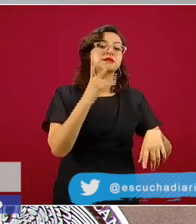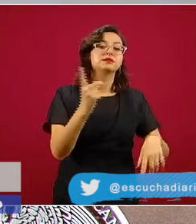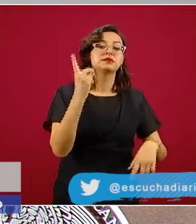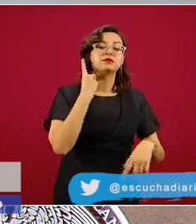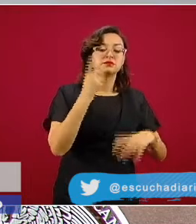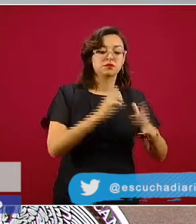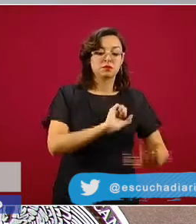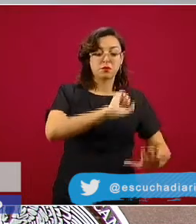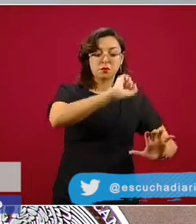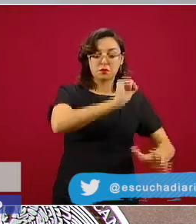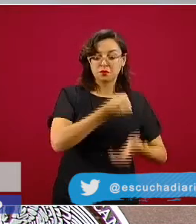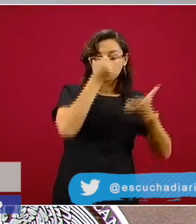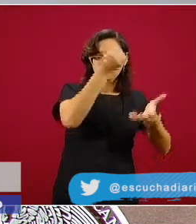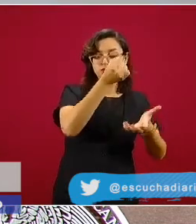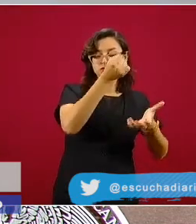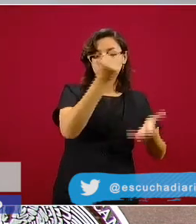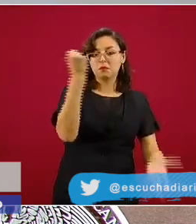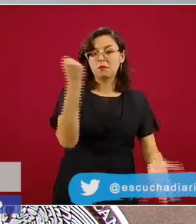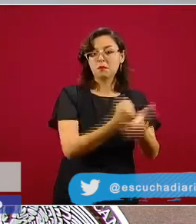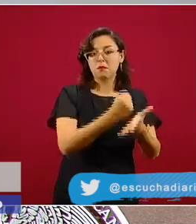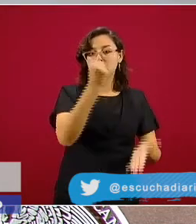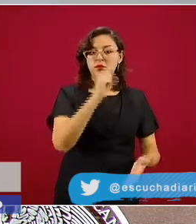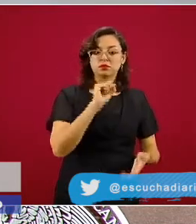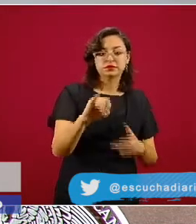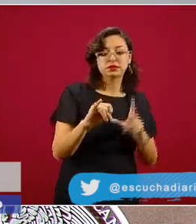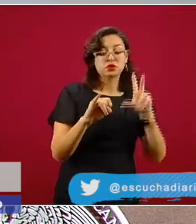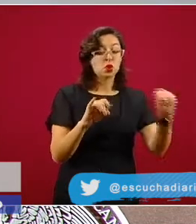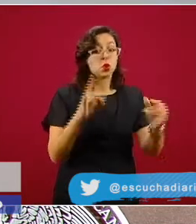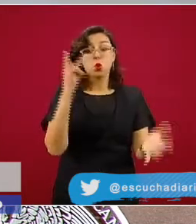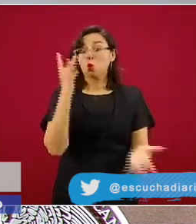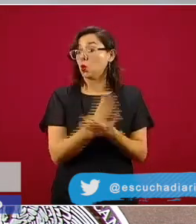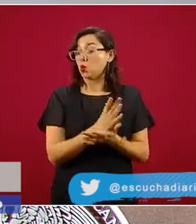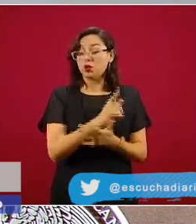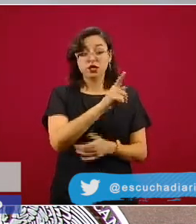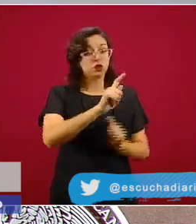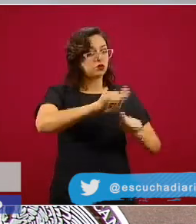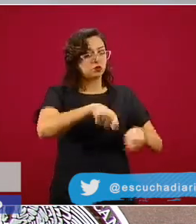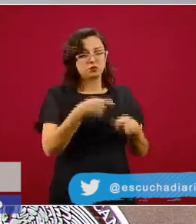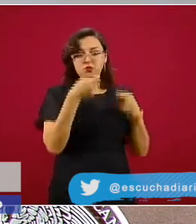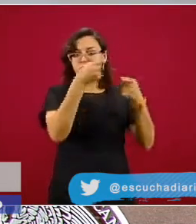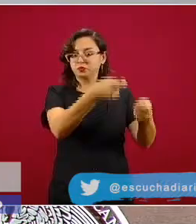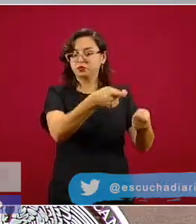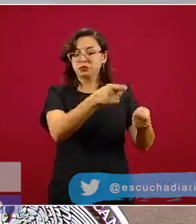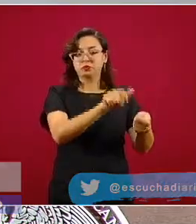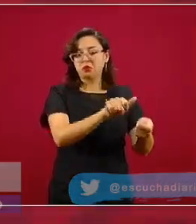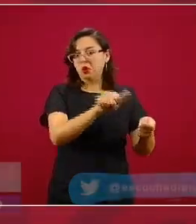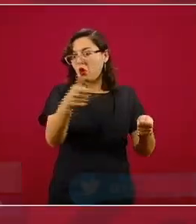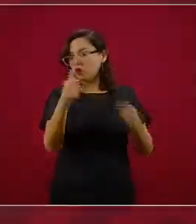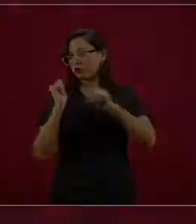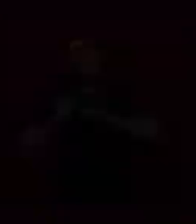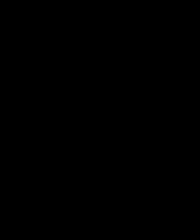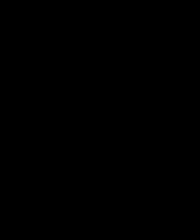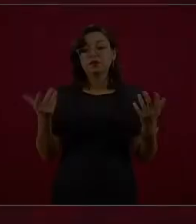El presidente anuncia una cuarta conferencia diaria en donde se tratará como tema central los programas